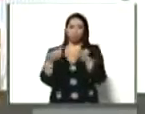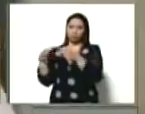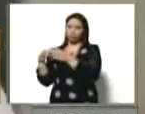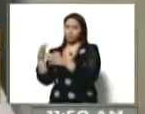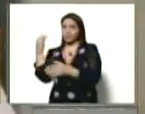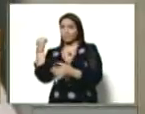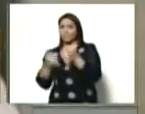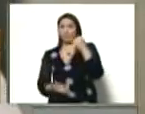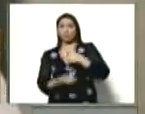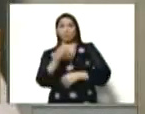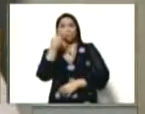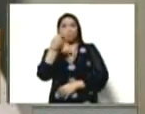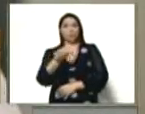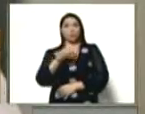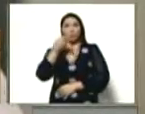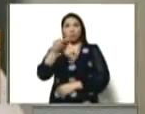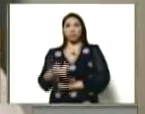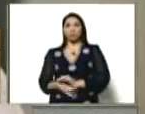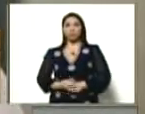fines políticos,